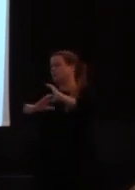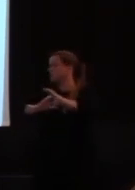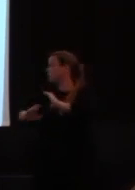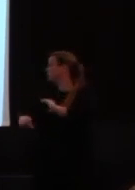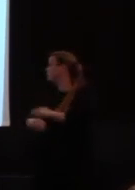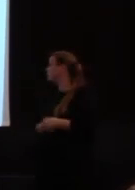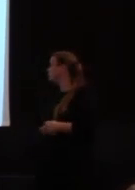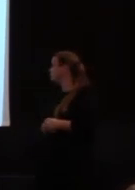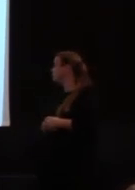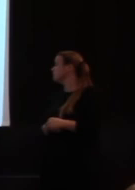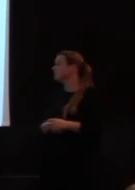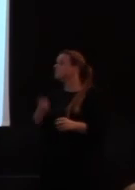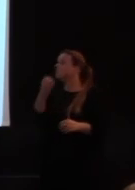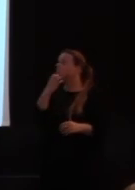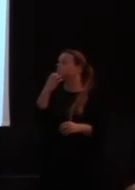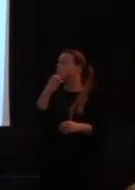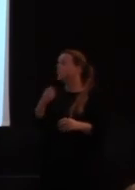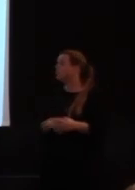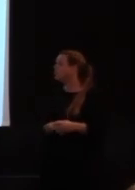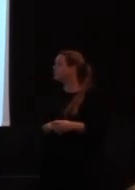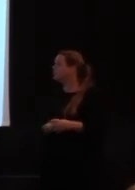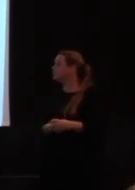Por ejemplo,